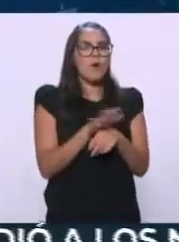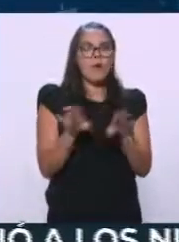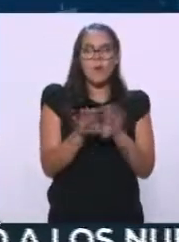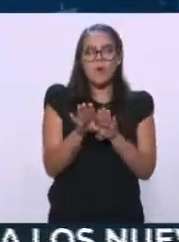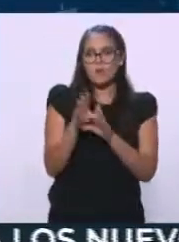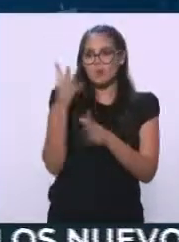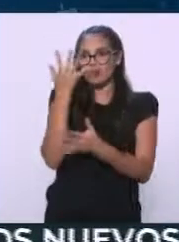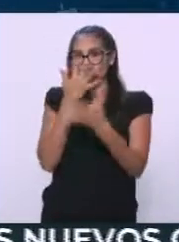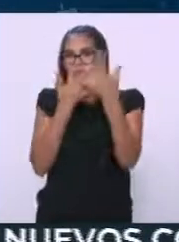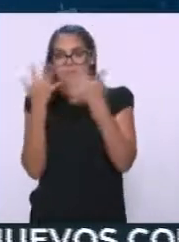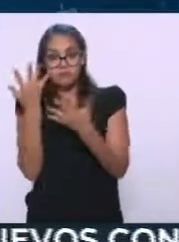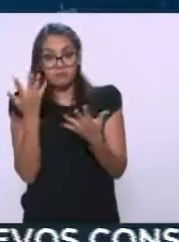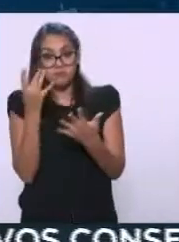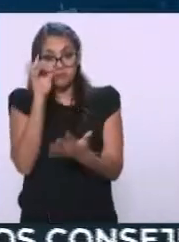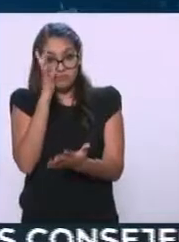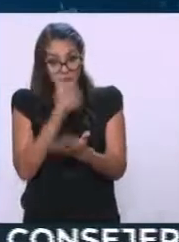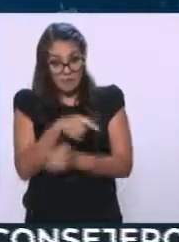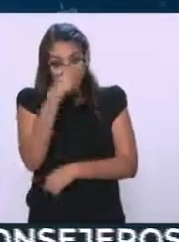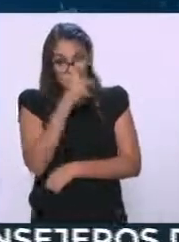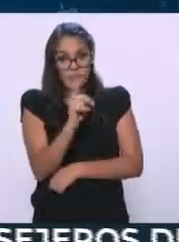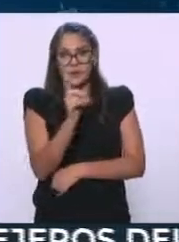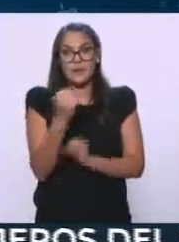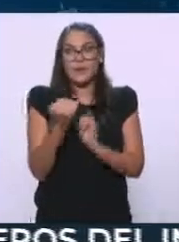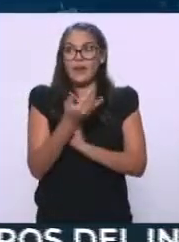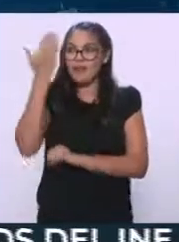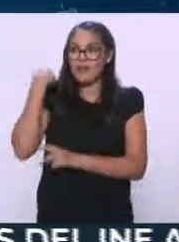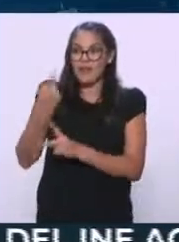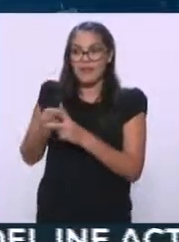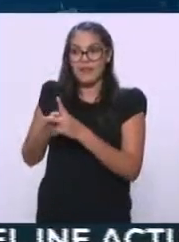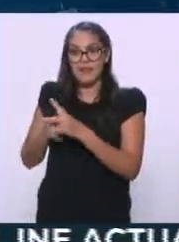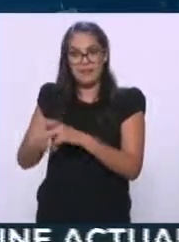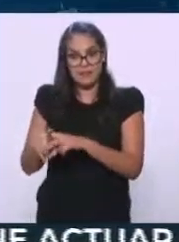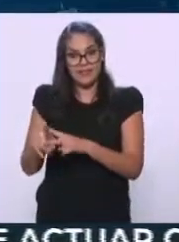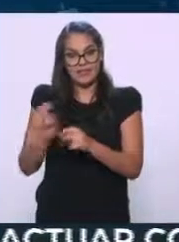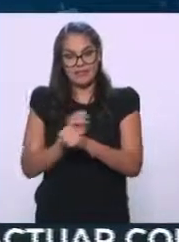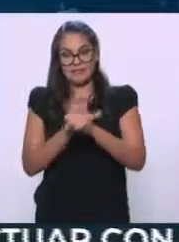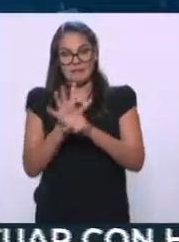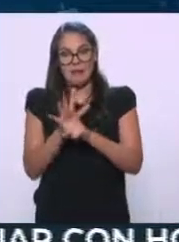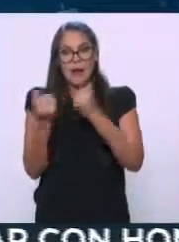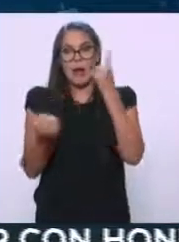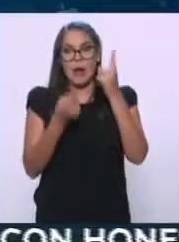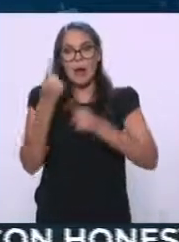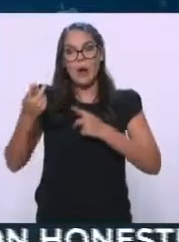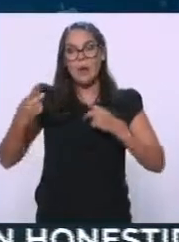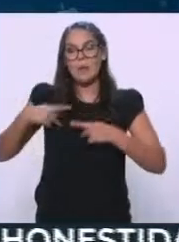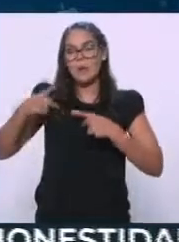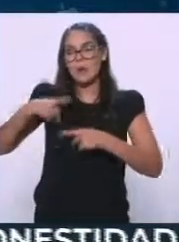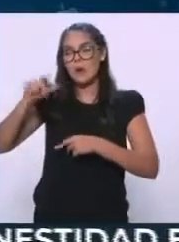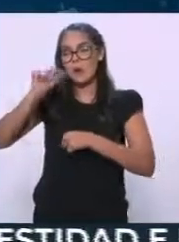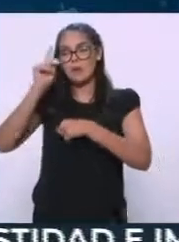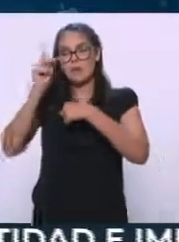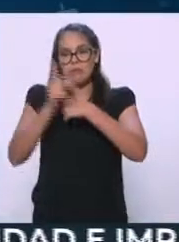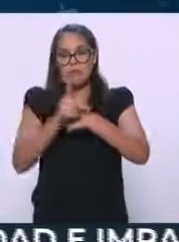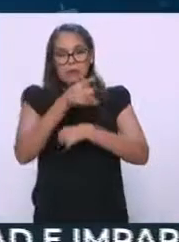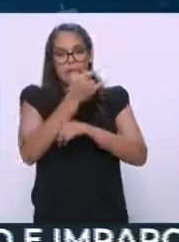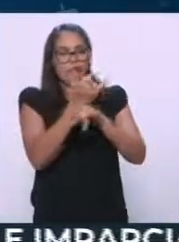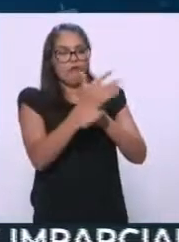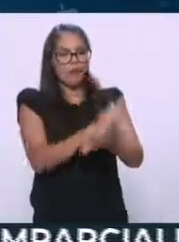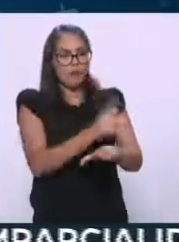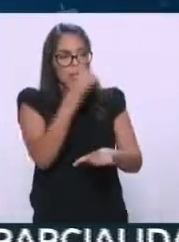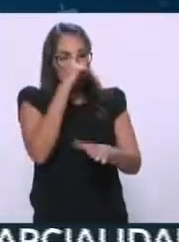en Honduras vimos cómo cuando fue el inicio de la pandemia había quien estafaba a la gente con los datos personales para sacar los